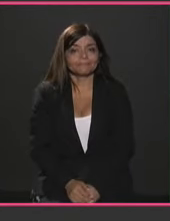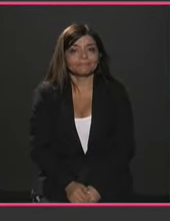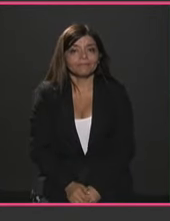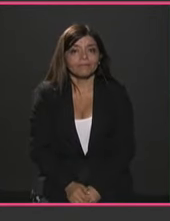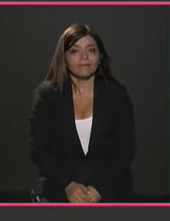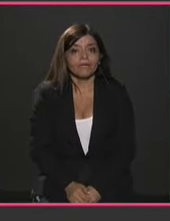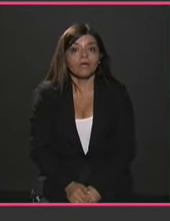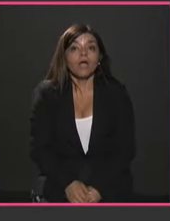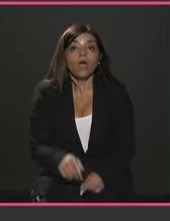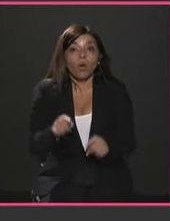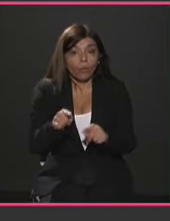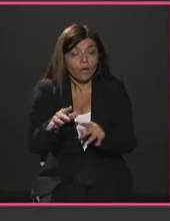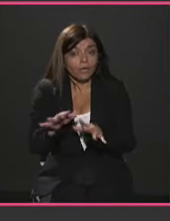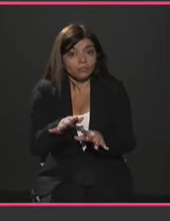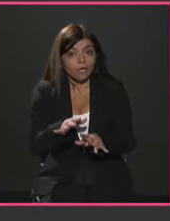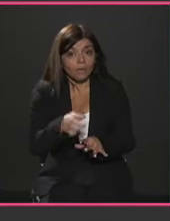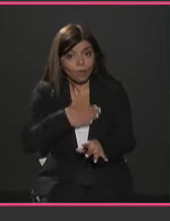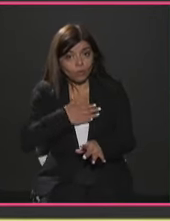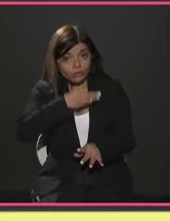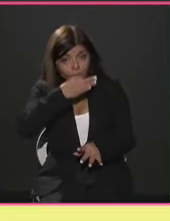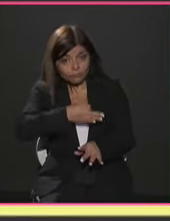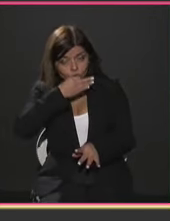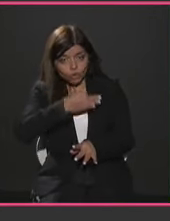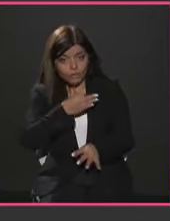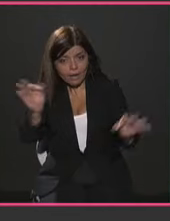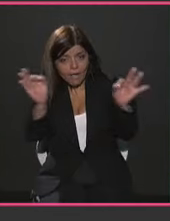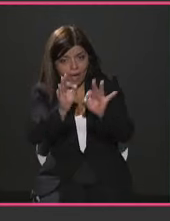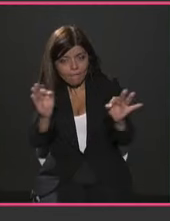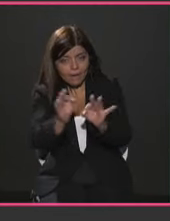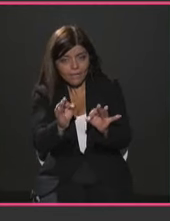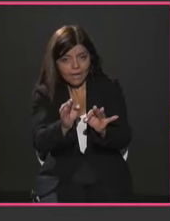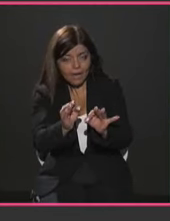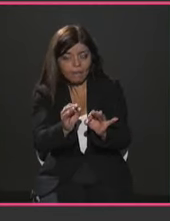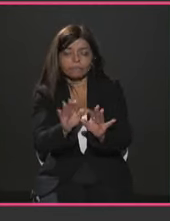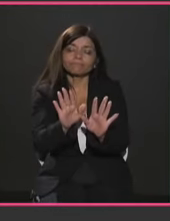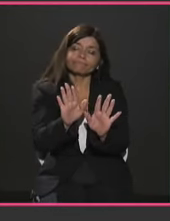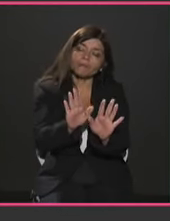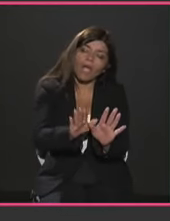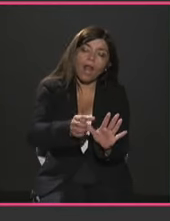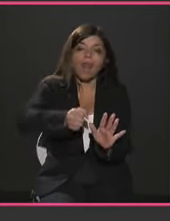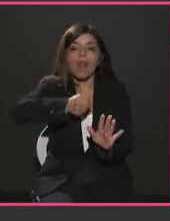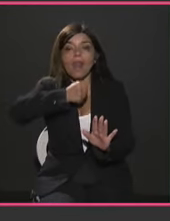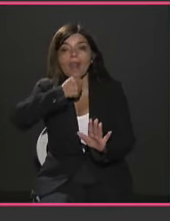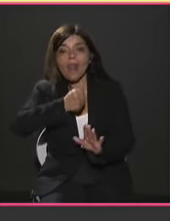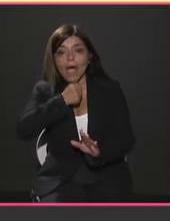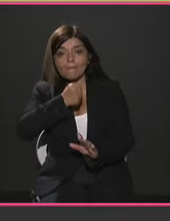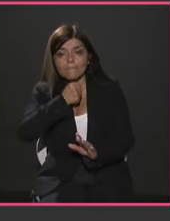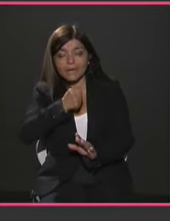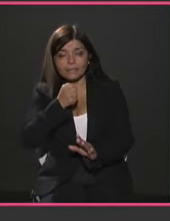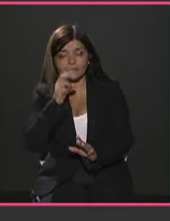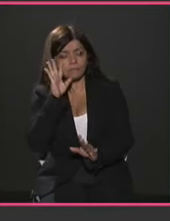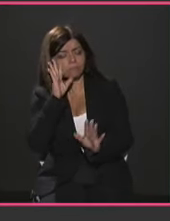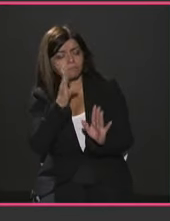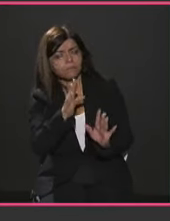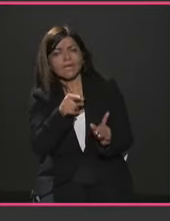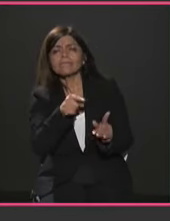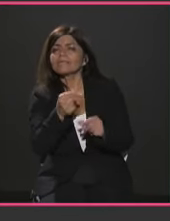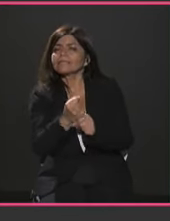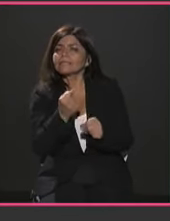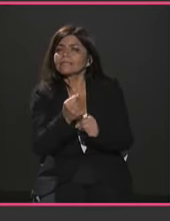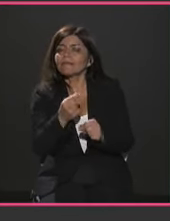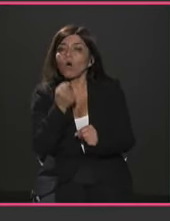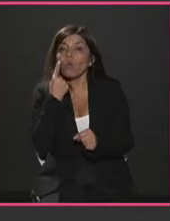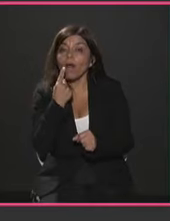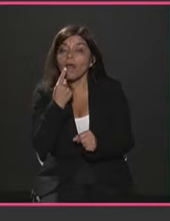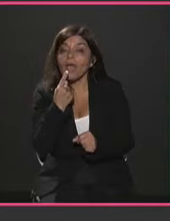una cosa que me gustaría Resaltar aquí y una de las razones por la cual la prensa eh tomó mucha atención este trabajo Es que estos compuestos